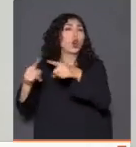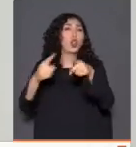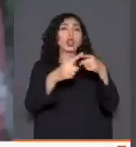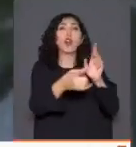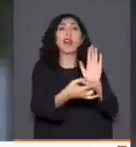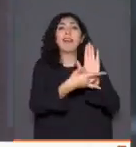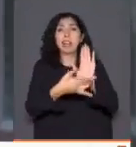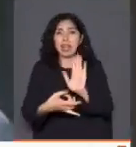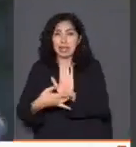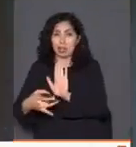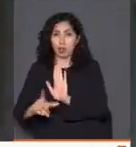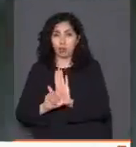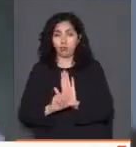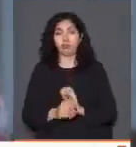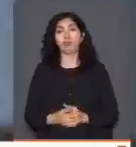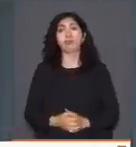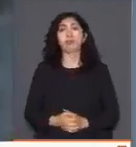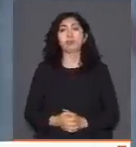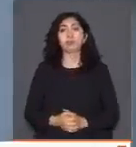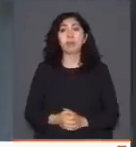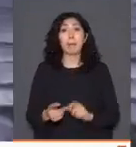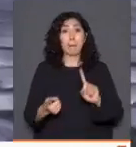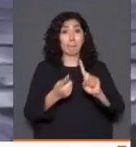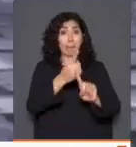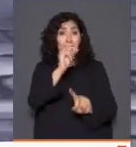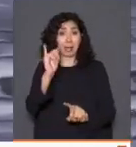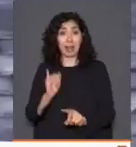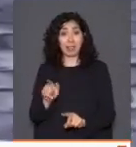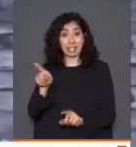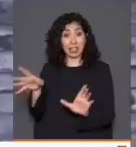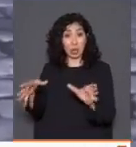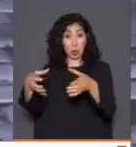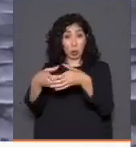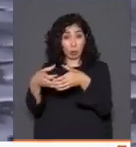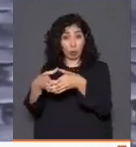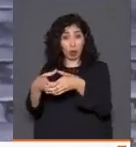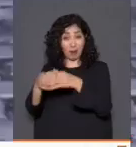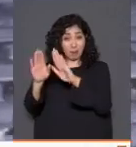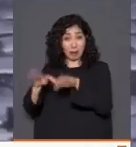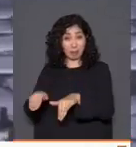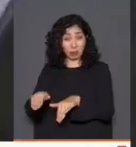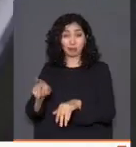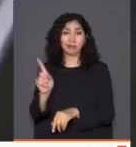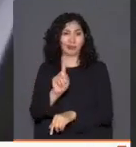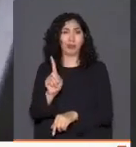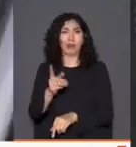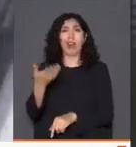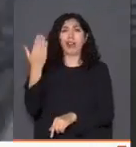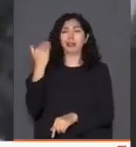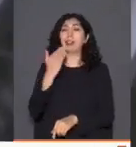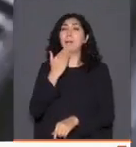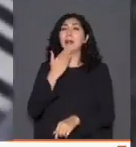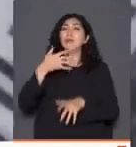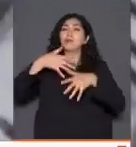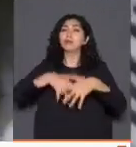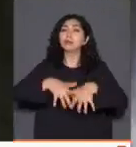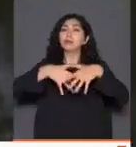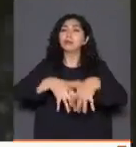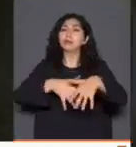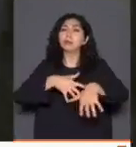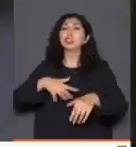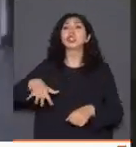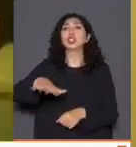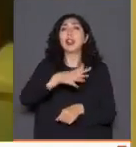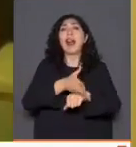partícipes no es primera vez que las indetectables protagonizan un acto de estas características durante las manifestaciones del estallido Social también